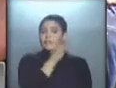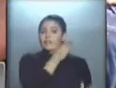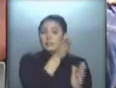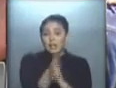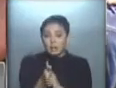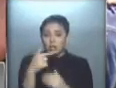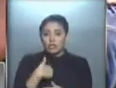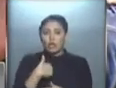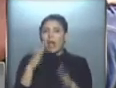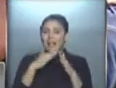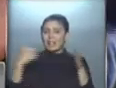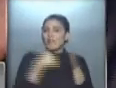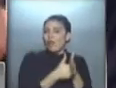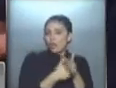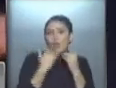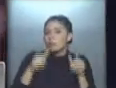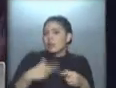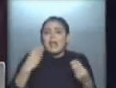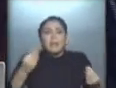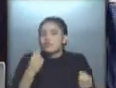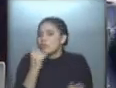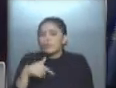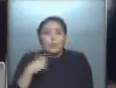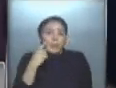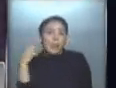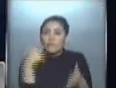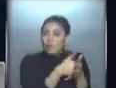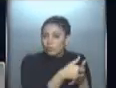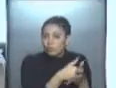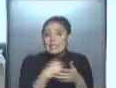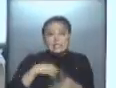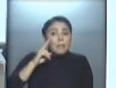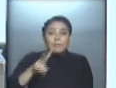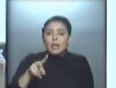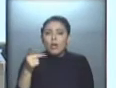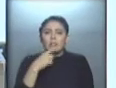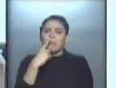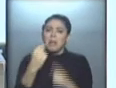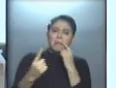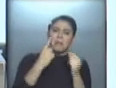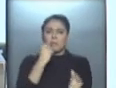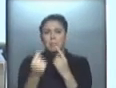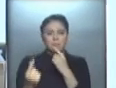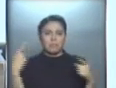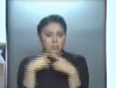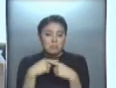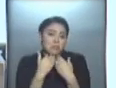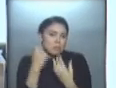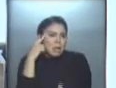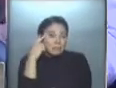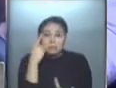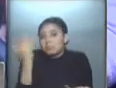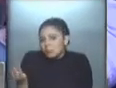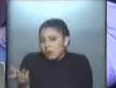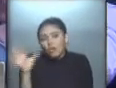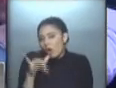y yo estaba al fondo de mi casa no no sé qué bien lo que pasó porque yo vivo al fondo lo que sí veo que sale discutiendo y dije bueno de